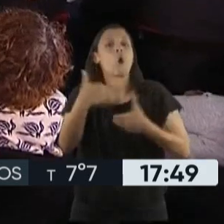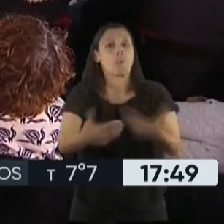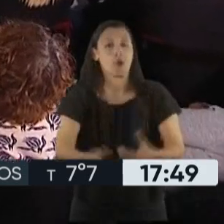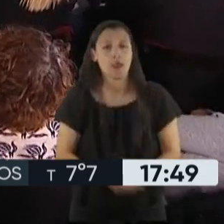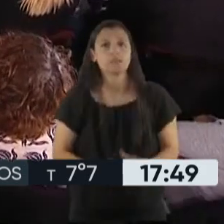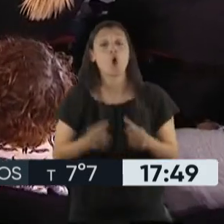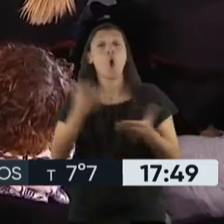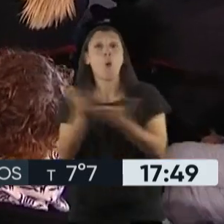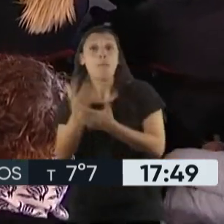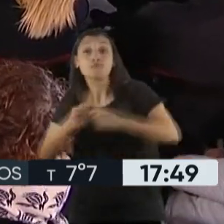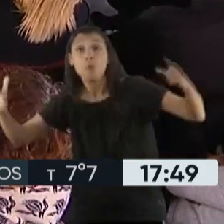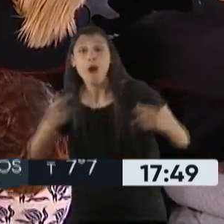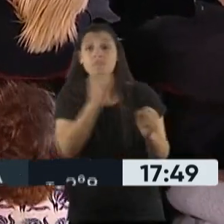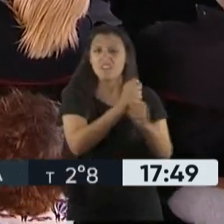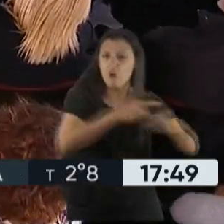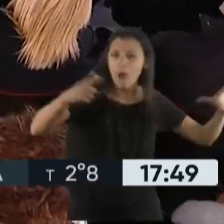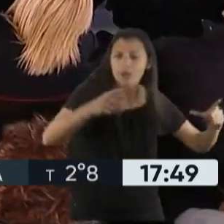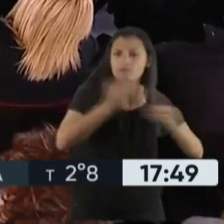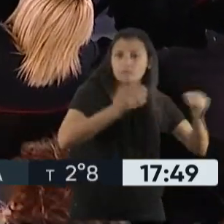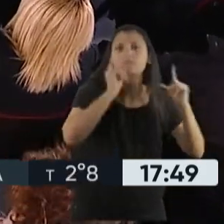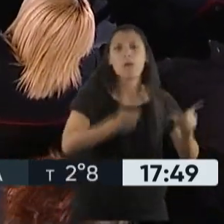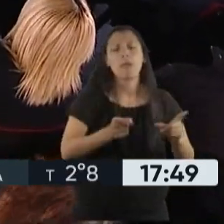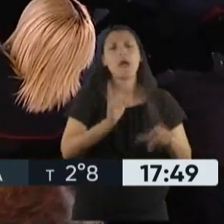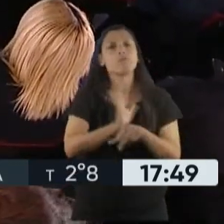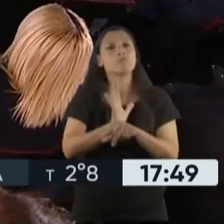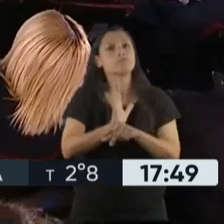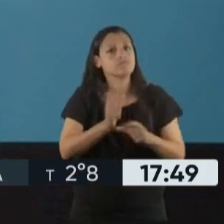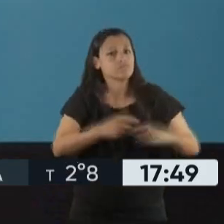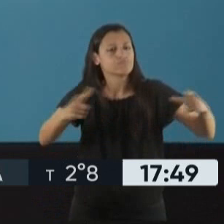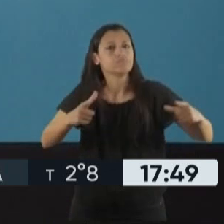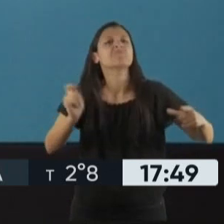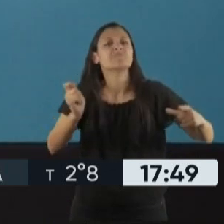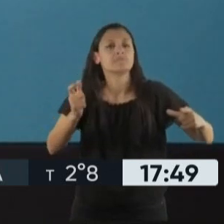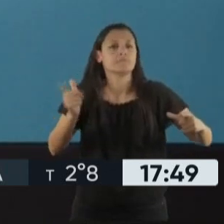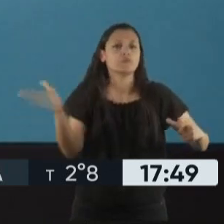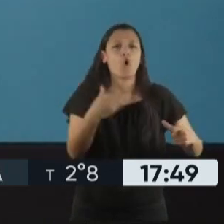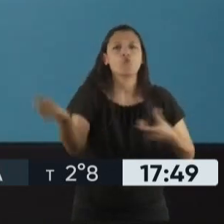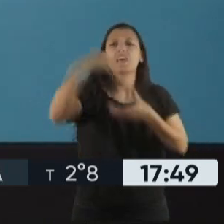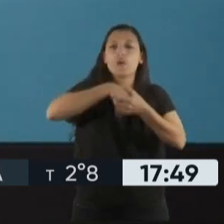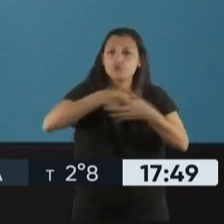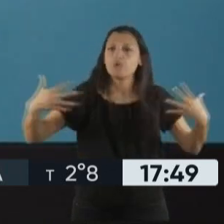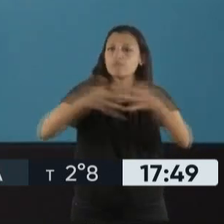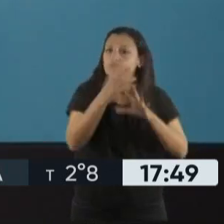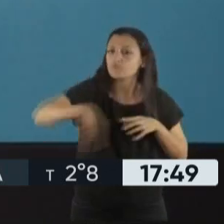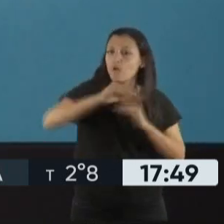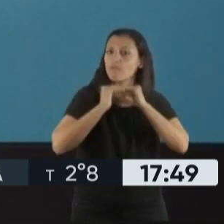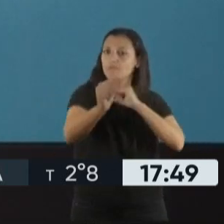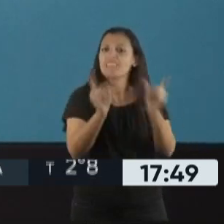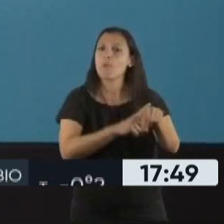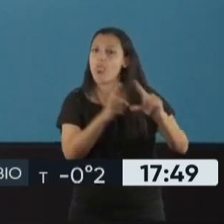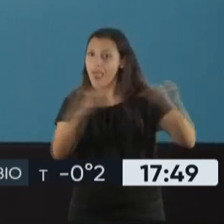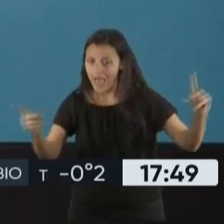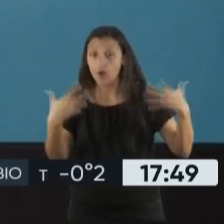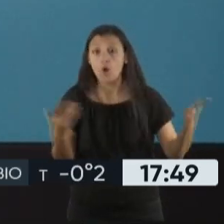más producción, con más trabajo y con un crecimiento que sea sostenido e inclusivo. La única